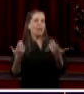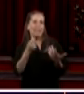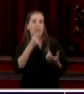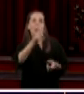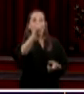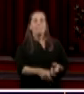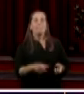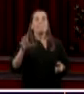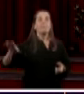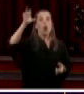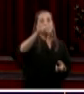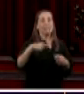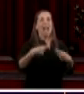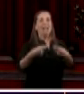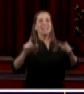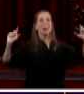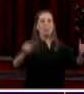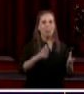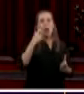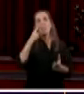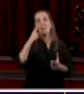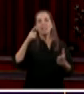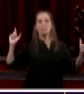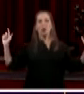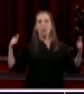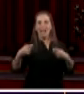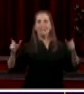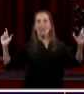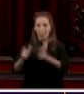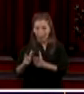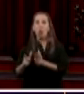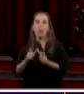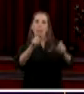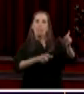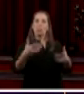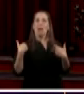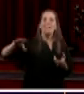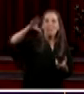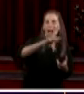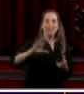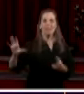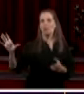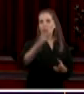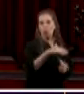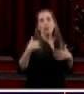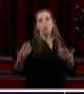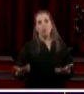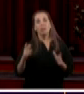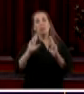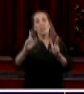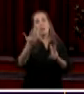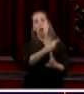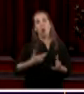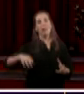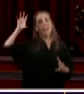y ahí cometieron lo que decía Jessica recién un error que es raro porque si lo cuando lo lee el presidente que no improvisaba